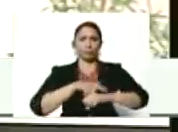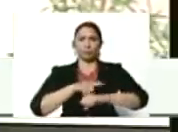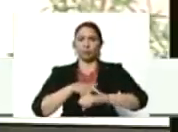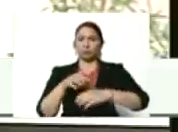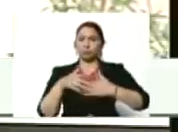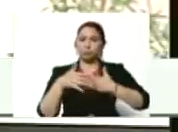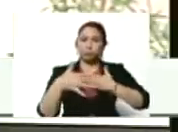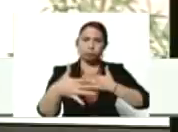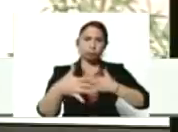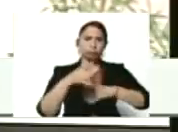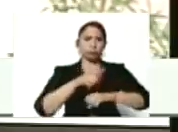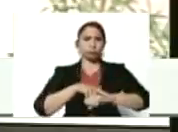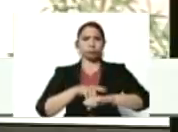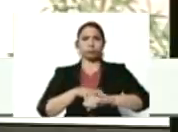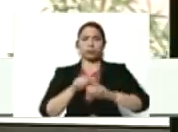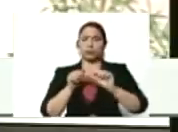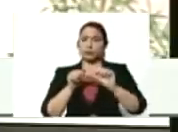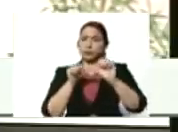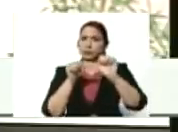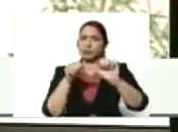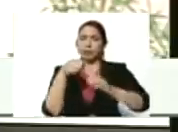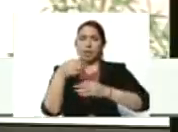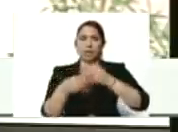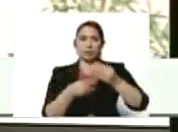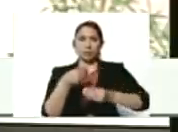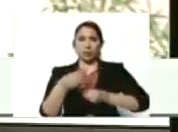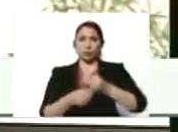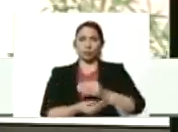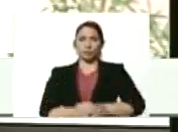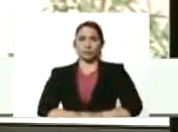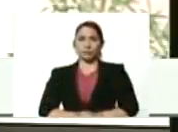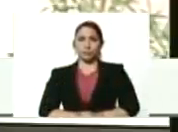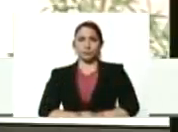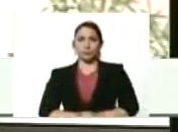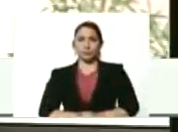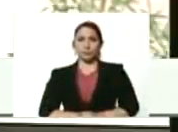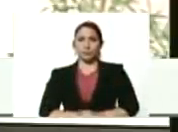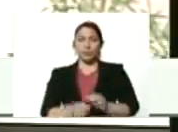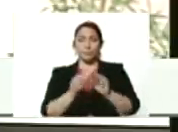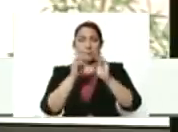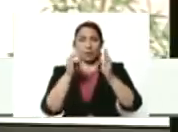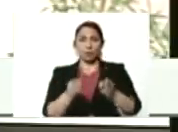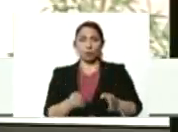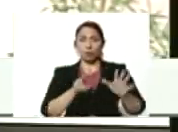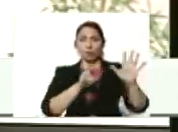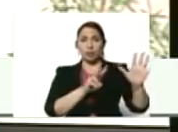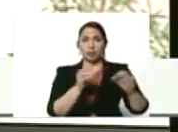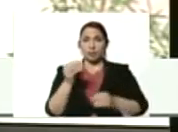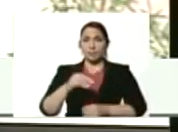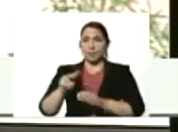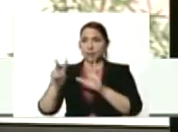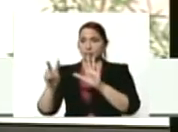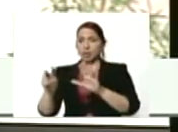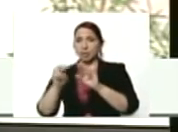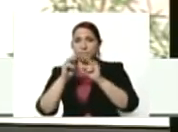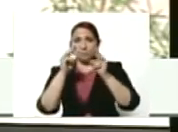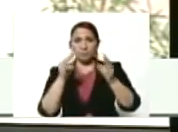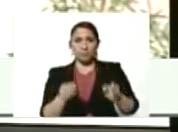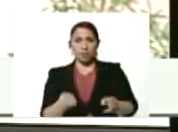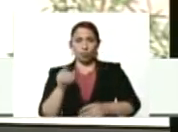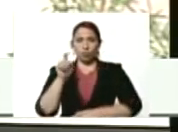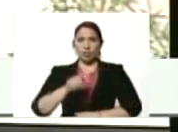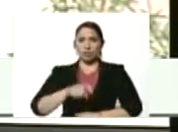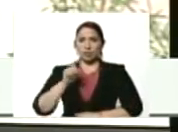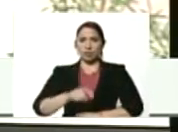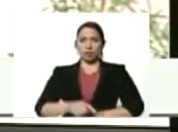Pasará tiempo y seguiremos aplicando estos métodos del 7 más 7, los métodos